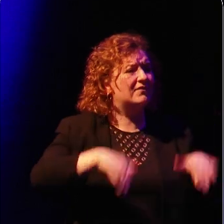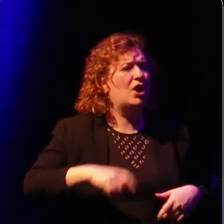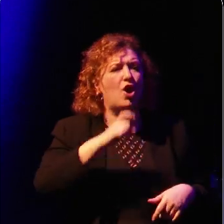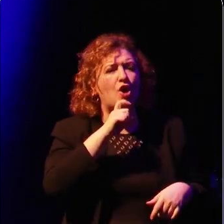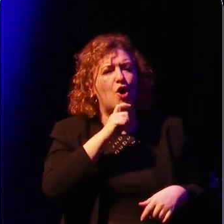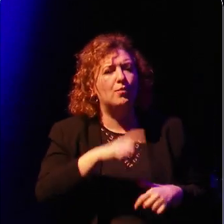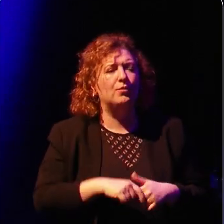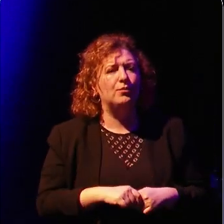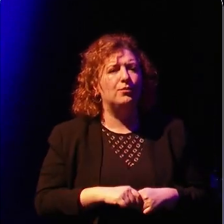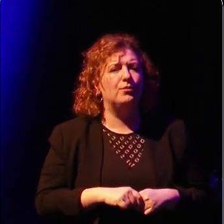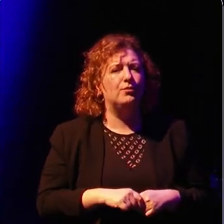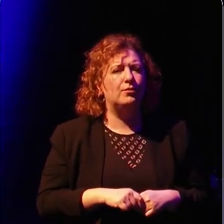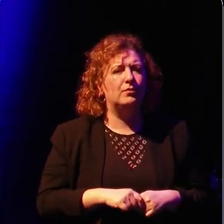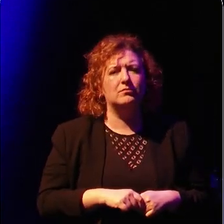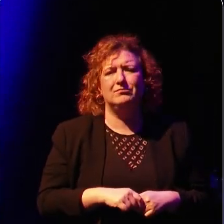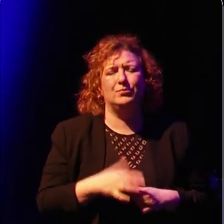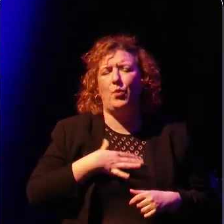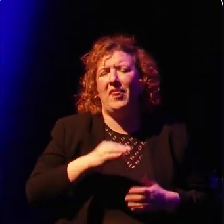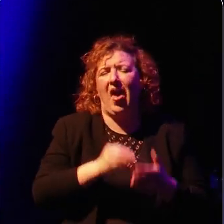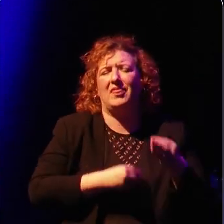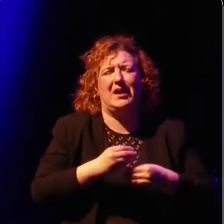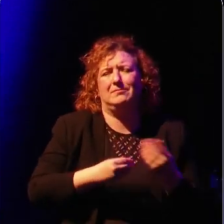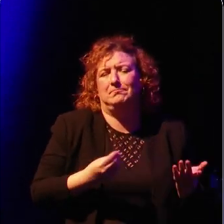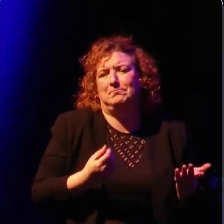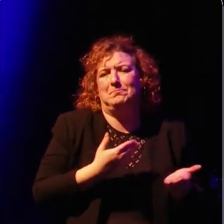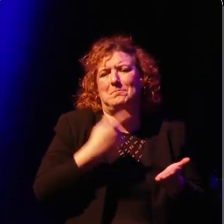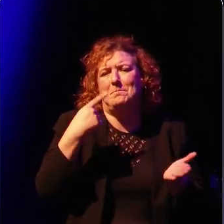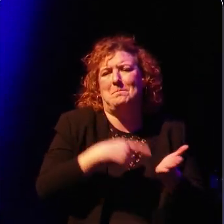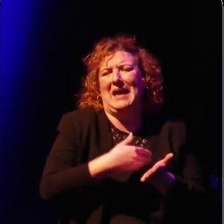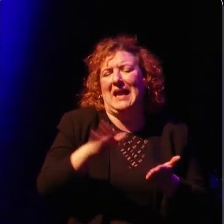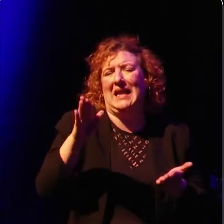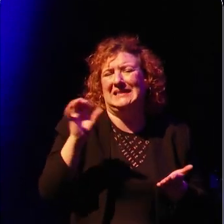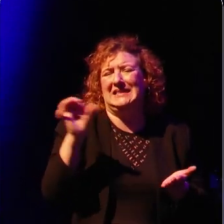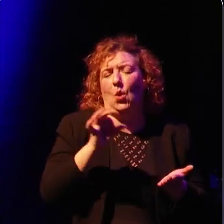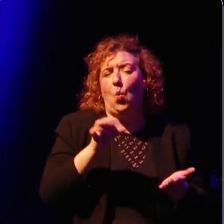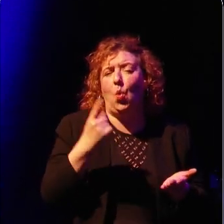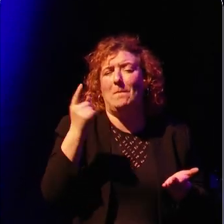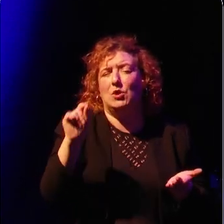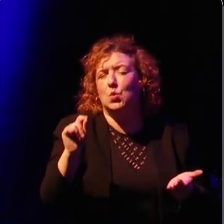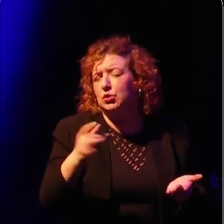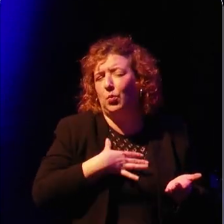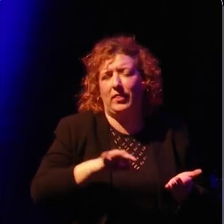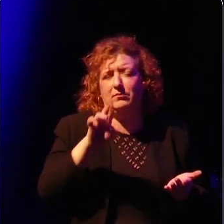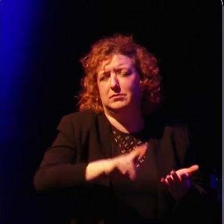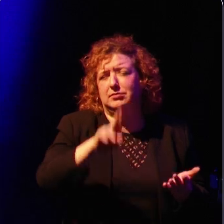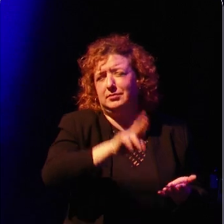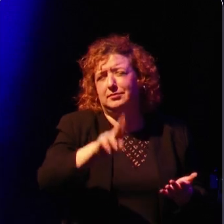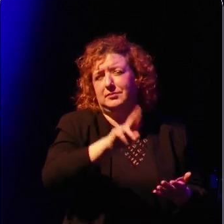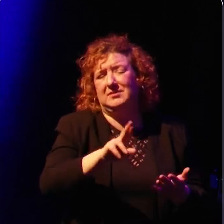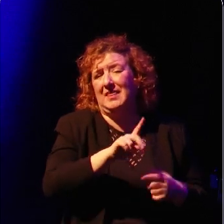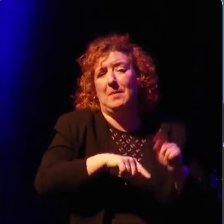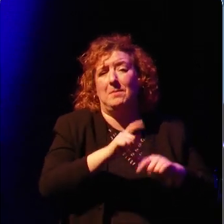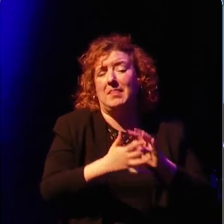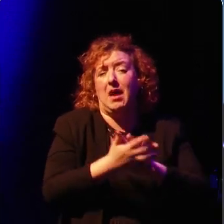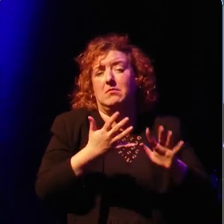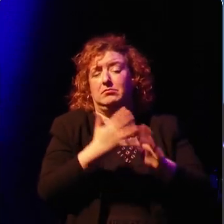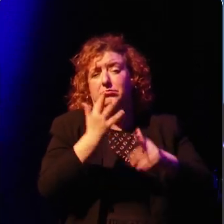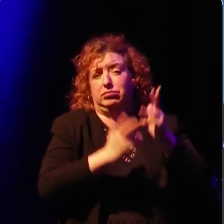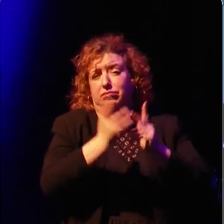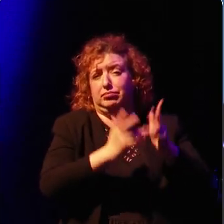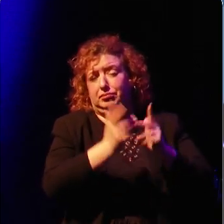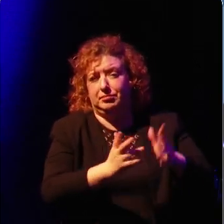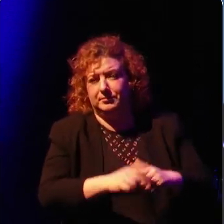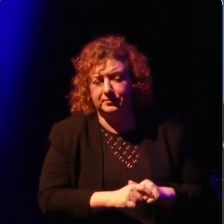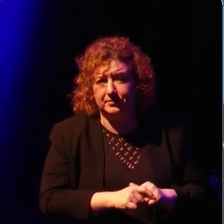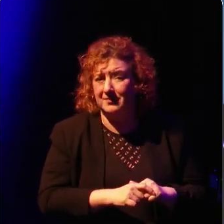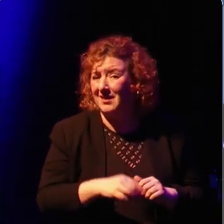hacerlo cientos de miles de veces por segundo, por minuto. Es una cuestión de velocidad de cómputo. Cuando he